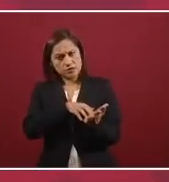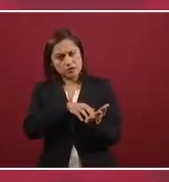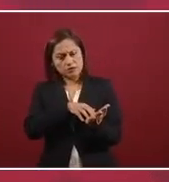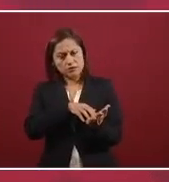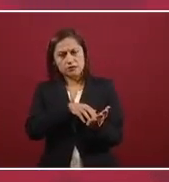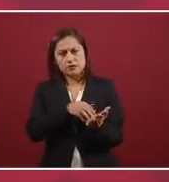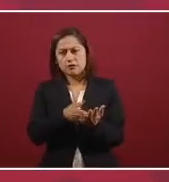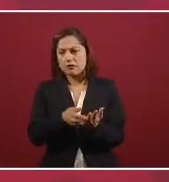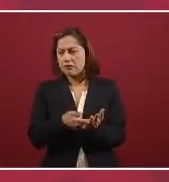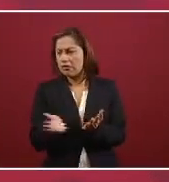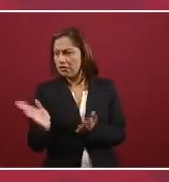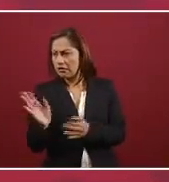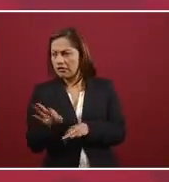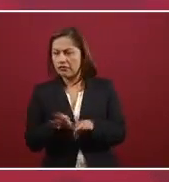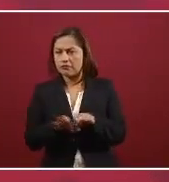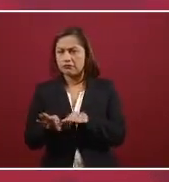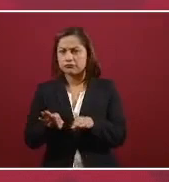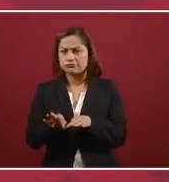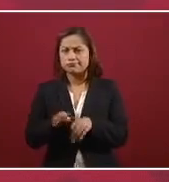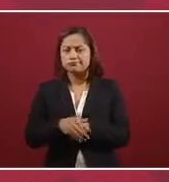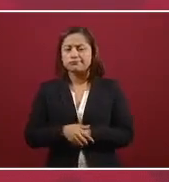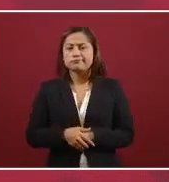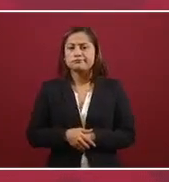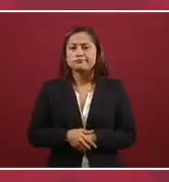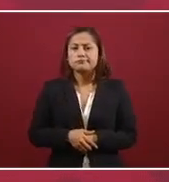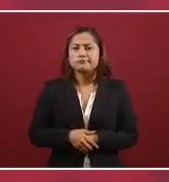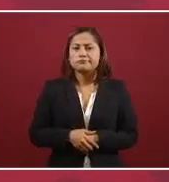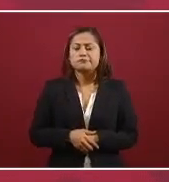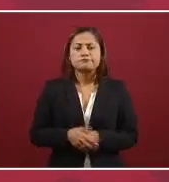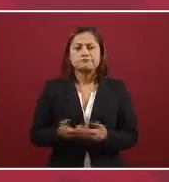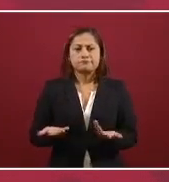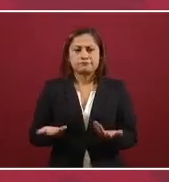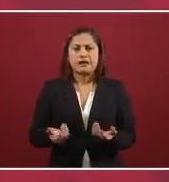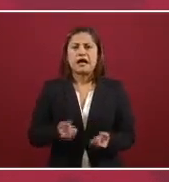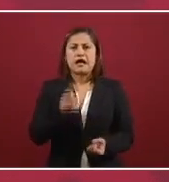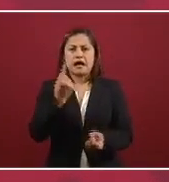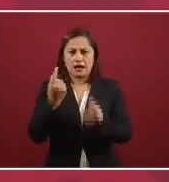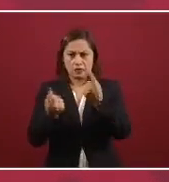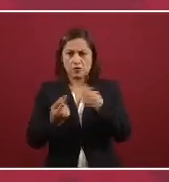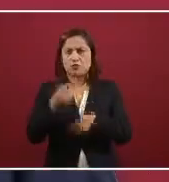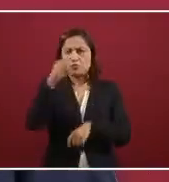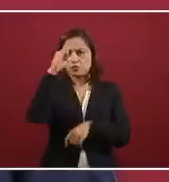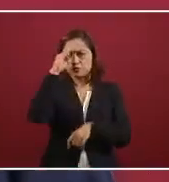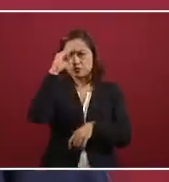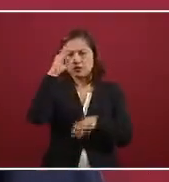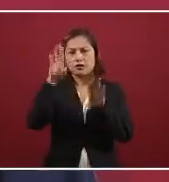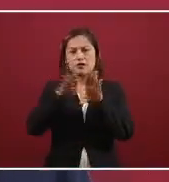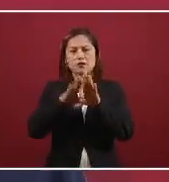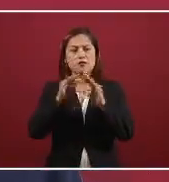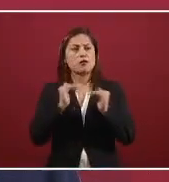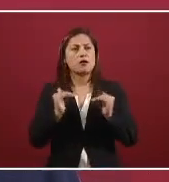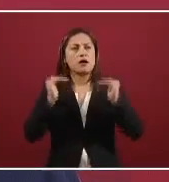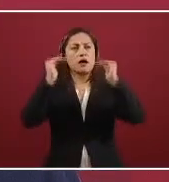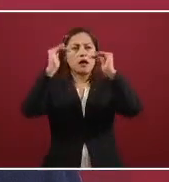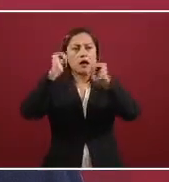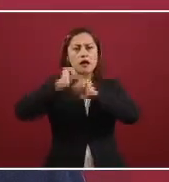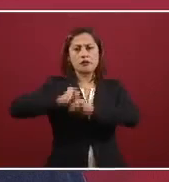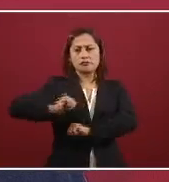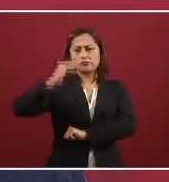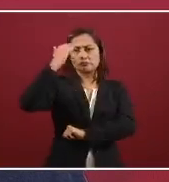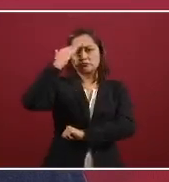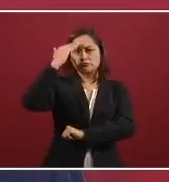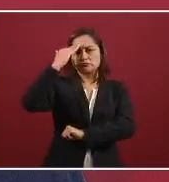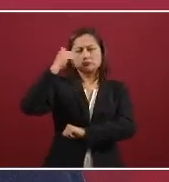mientras mantenían privilegios de los altos funcionarios públicos.